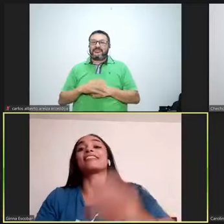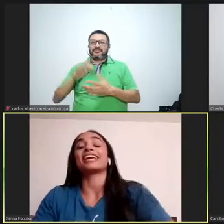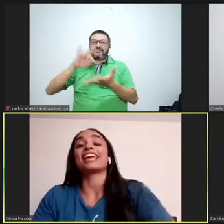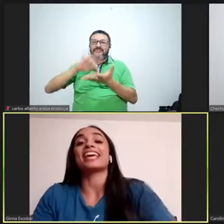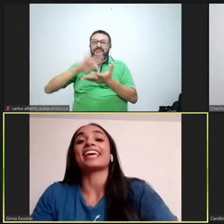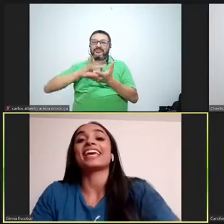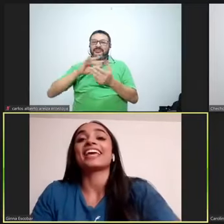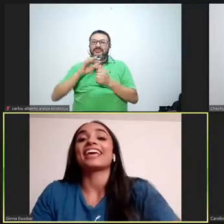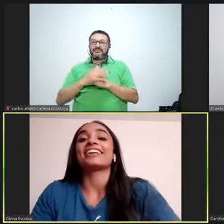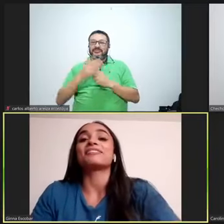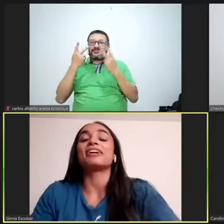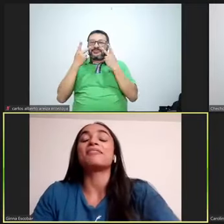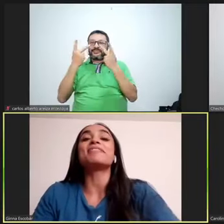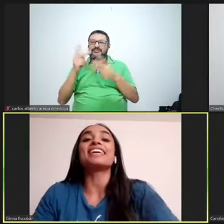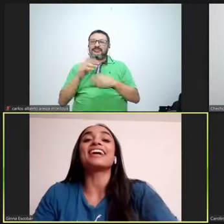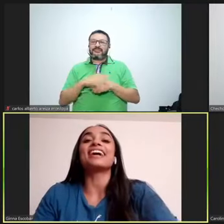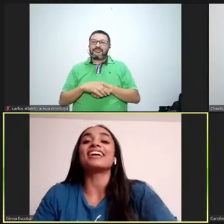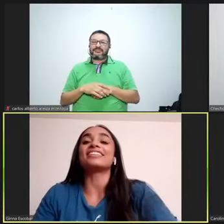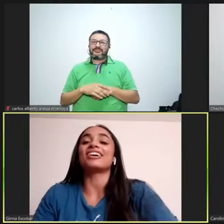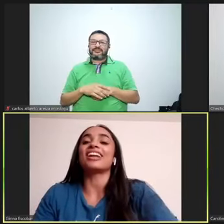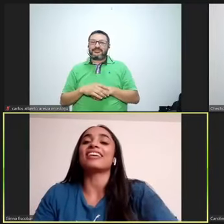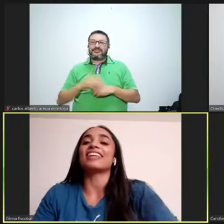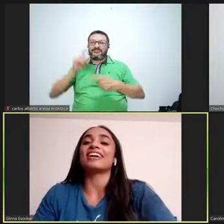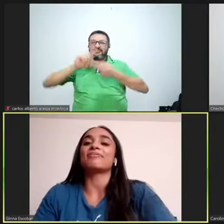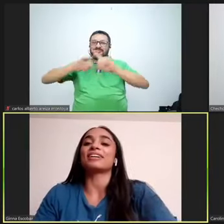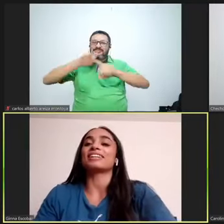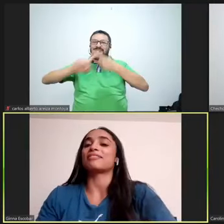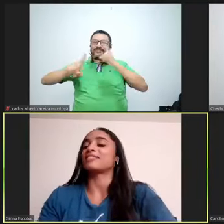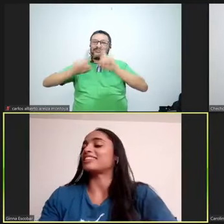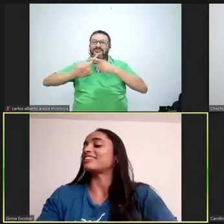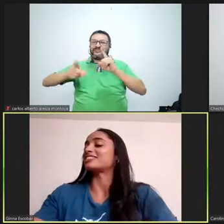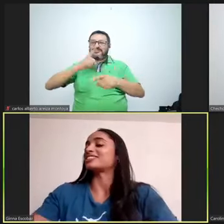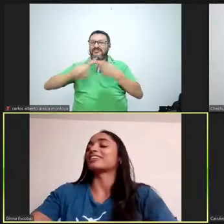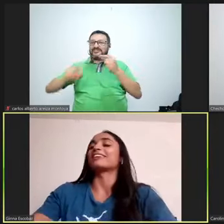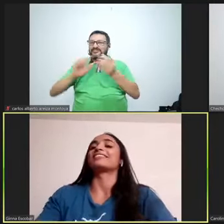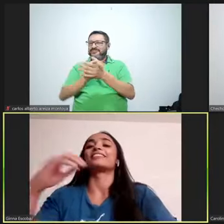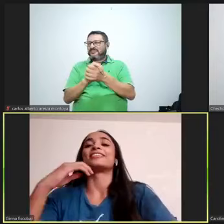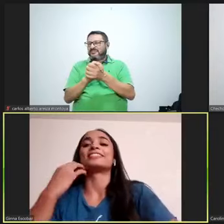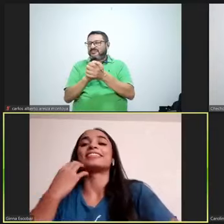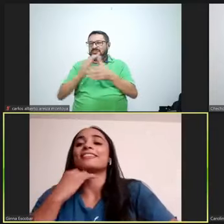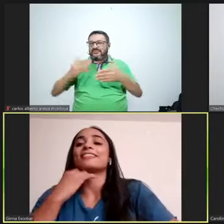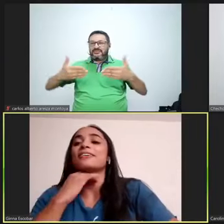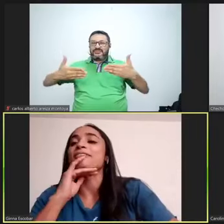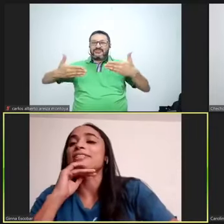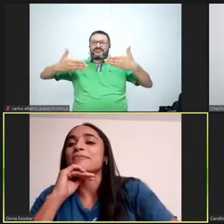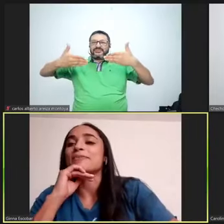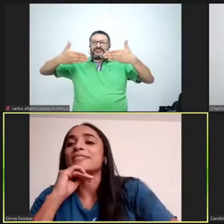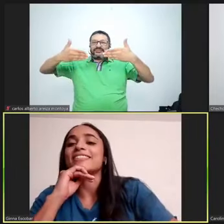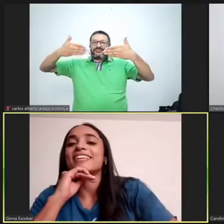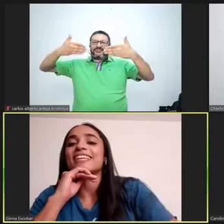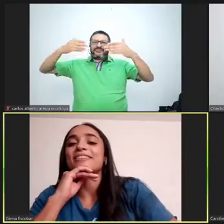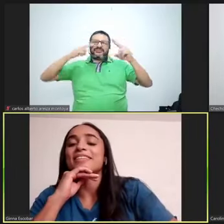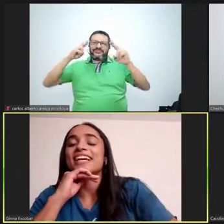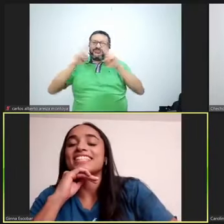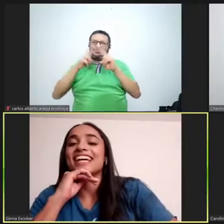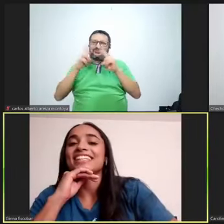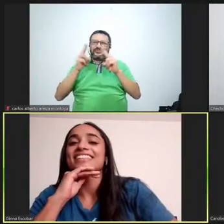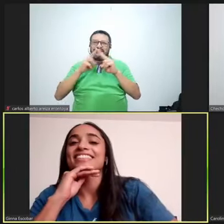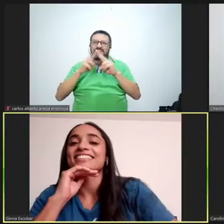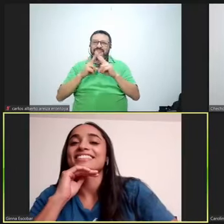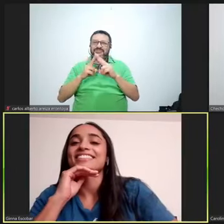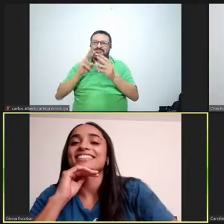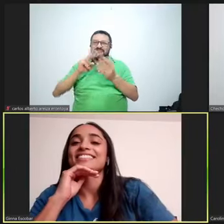pues Caro, que es una amiga de toda la vida, prácticamente nos conoce todo nuestro proceso en